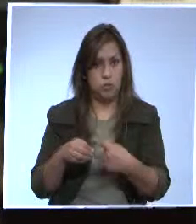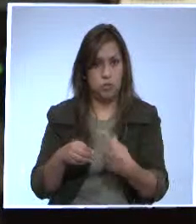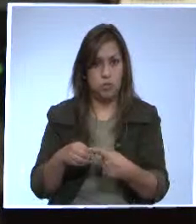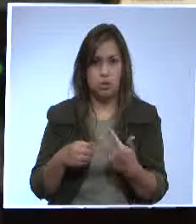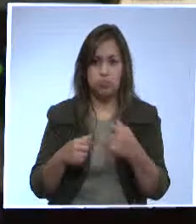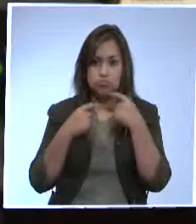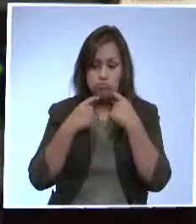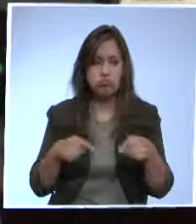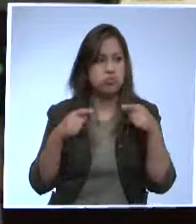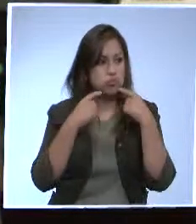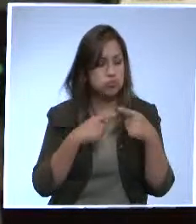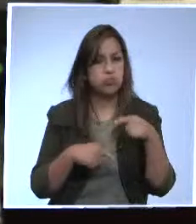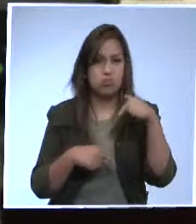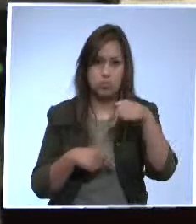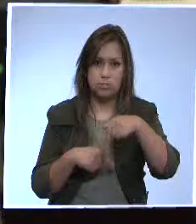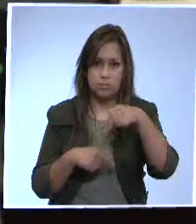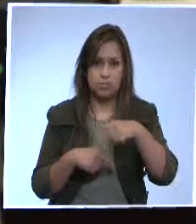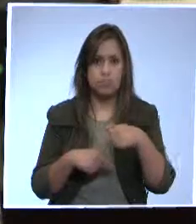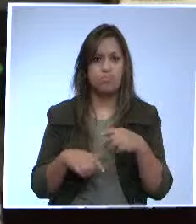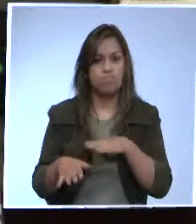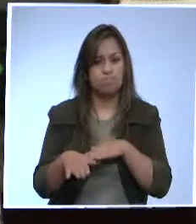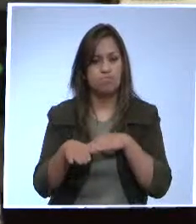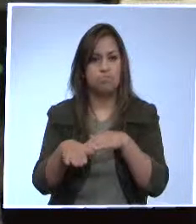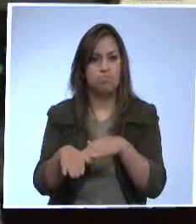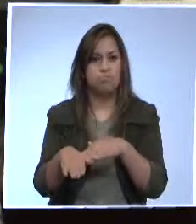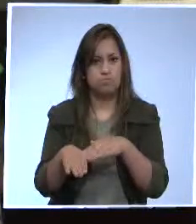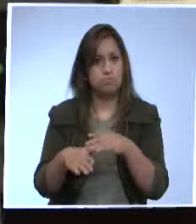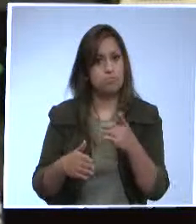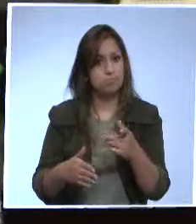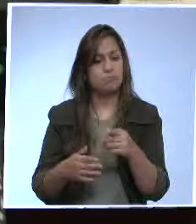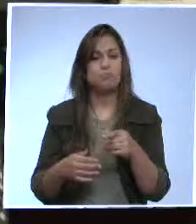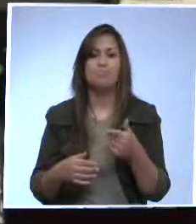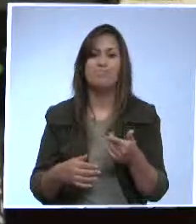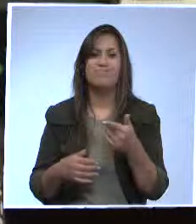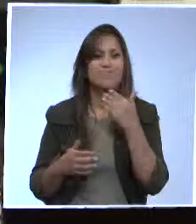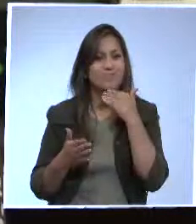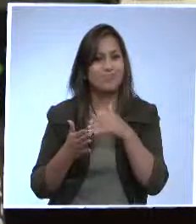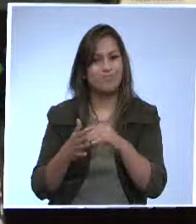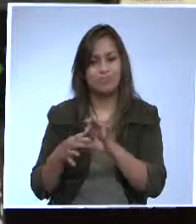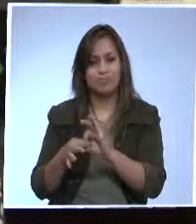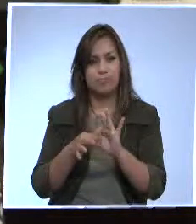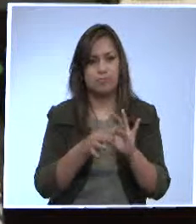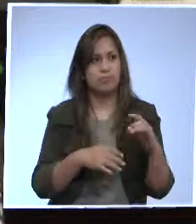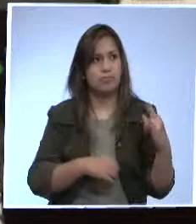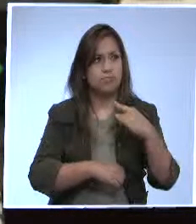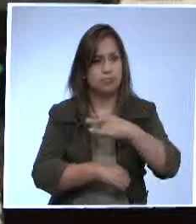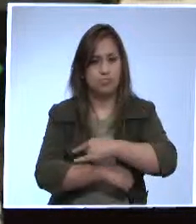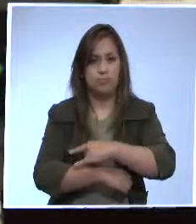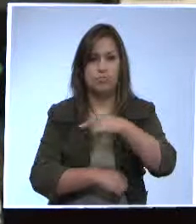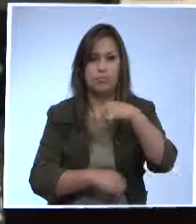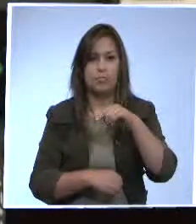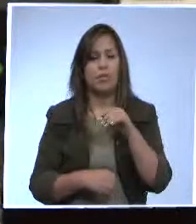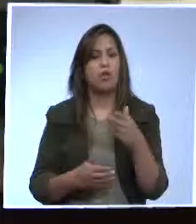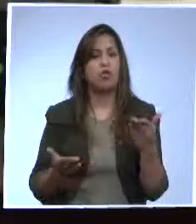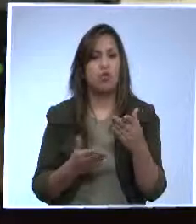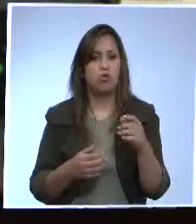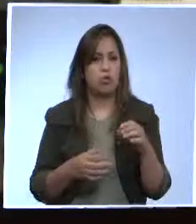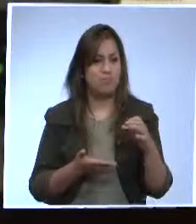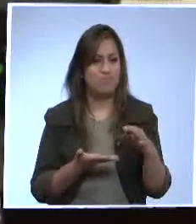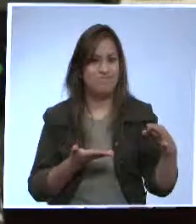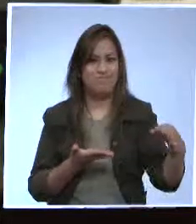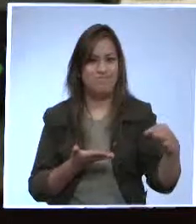iniciativa destinada a potenciar el turismo en la ruta que conecta la capital con el aeropuerto mariscal sucre en tababela en qué